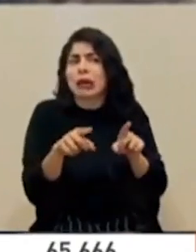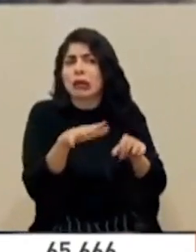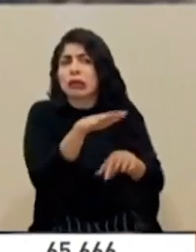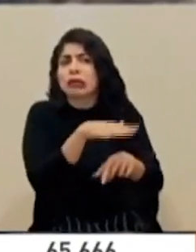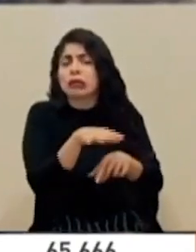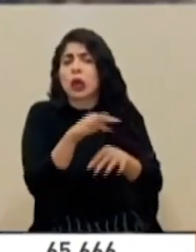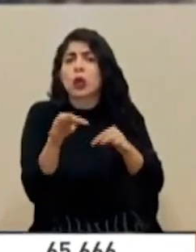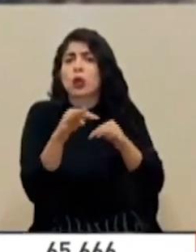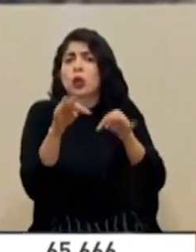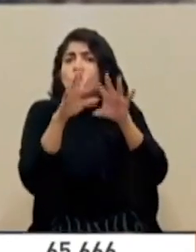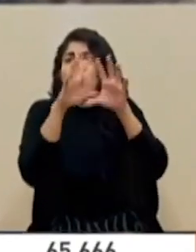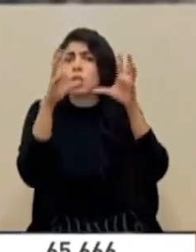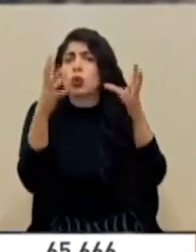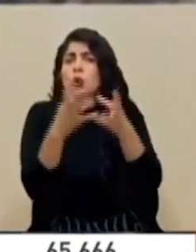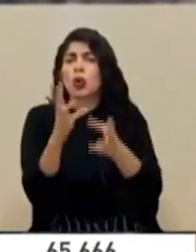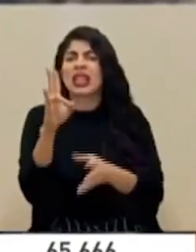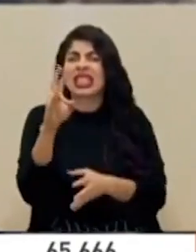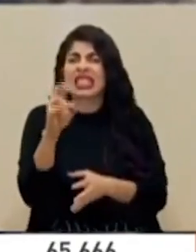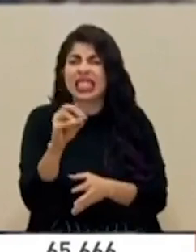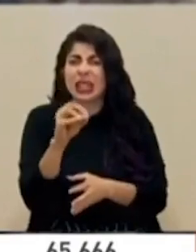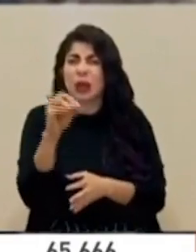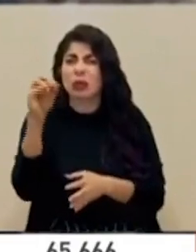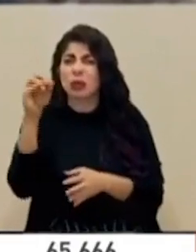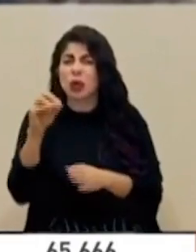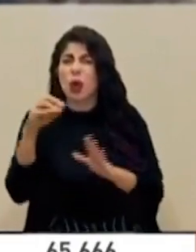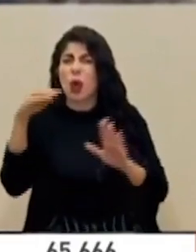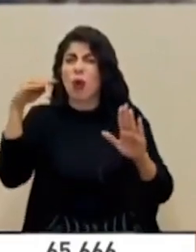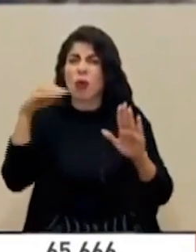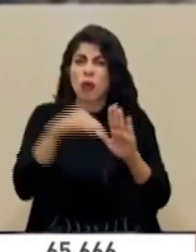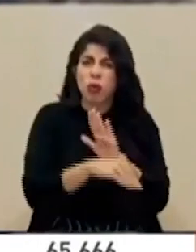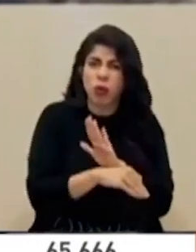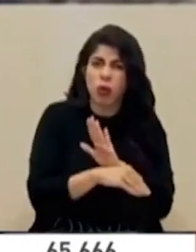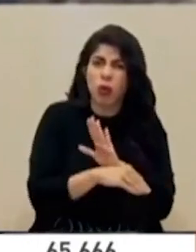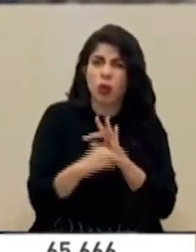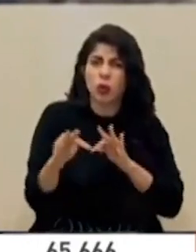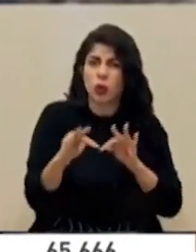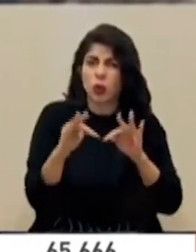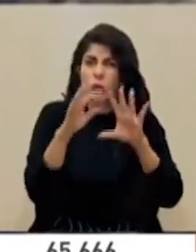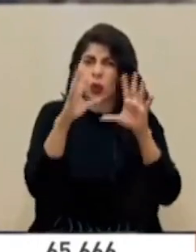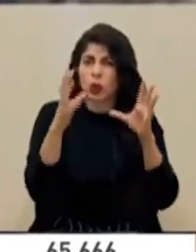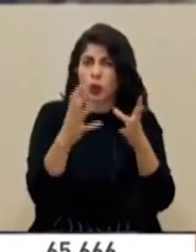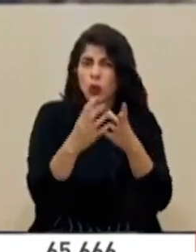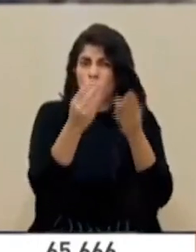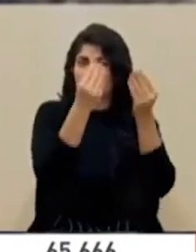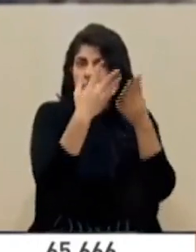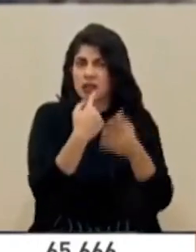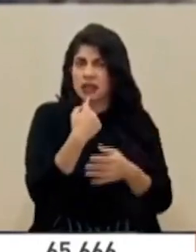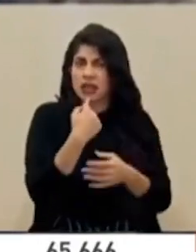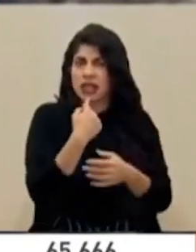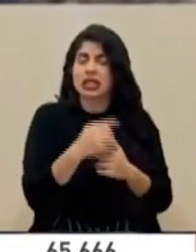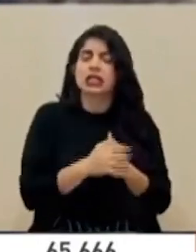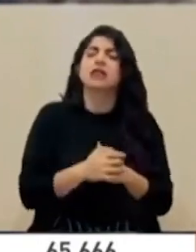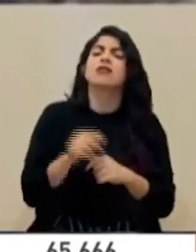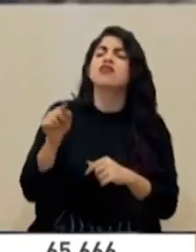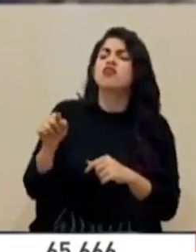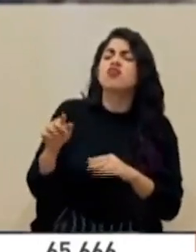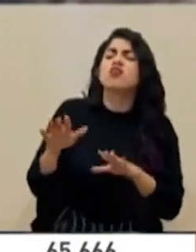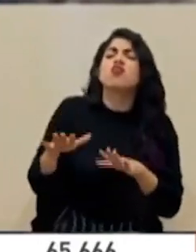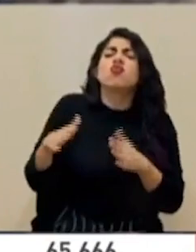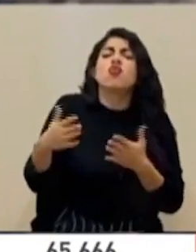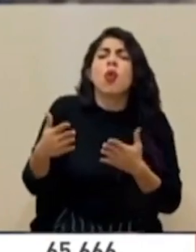tenido el turismo mundial, 70% según los más recientes reportes, ¿cuál es la gradualidad